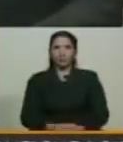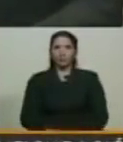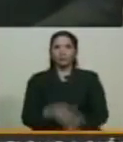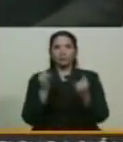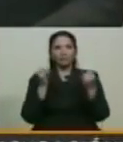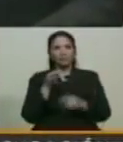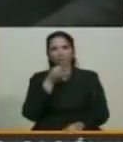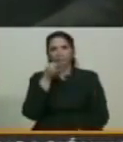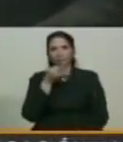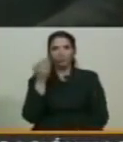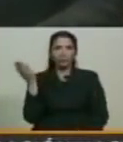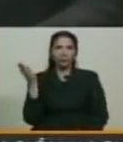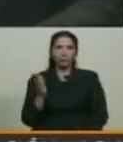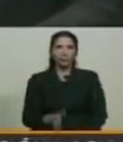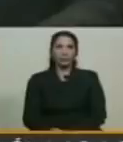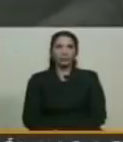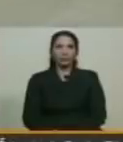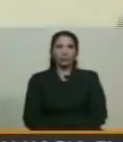escuchamos. Adelante.